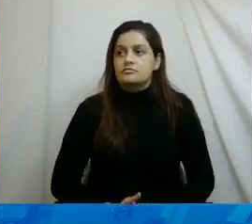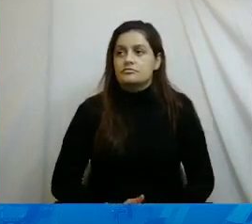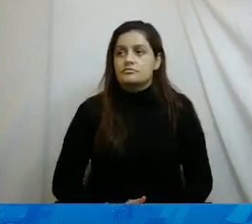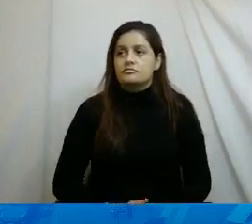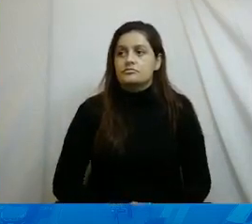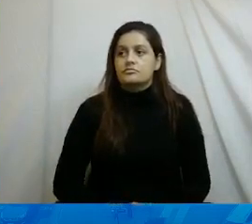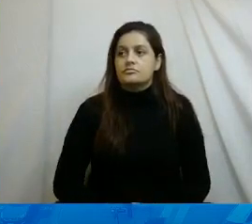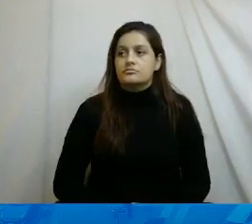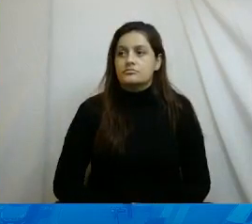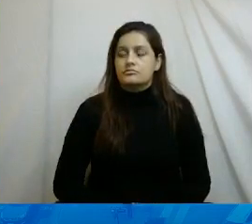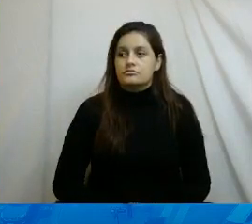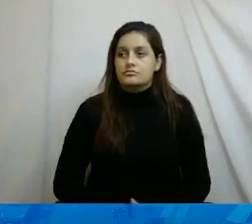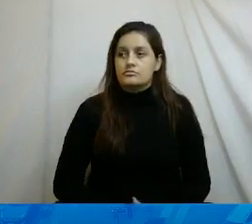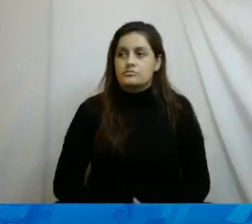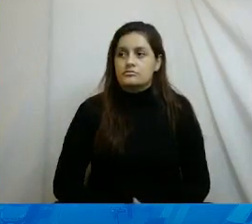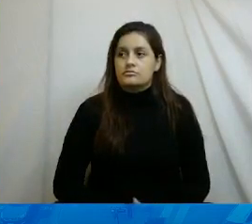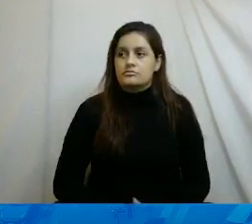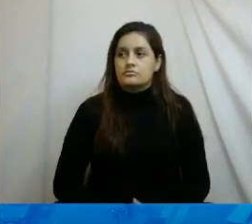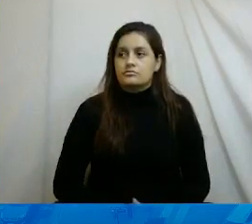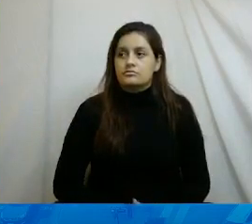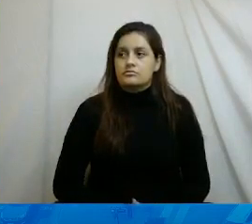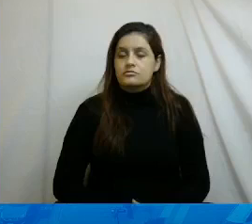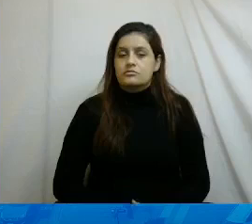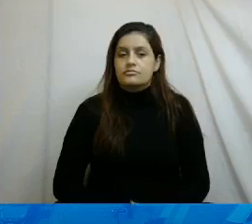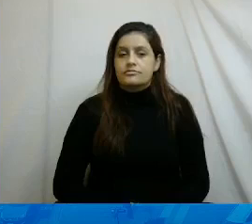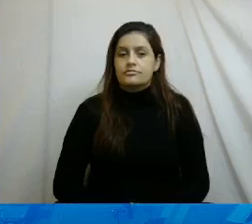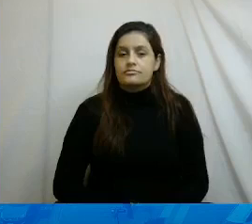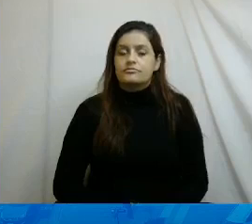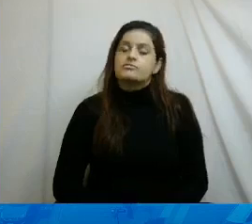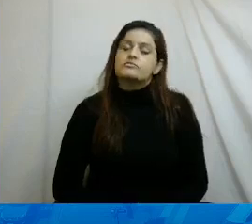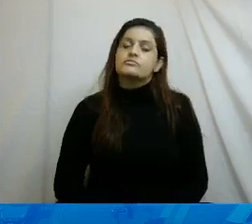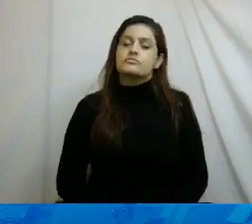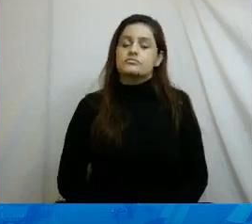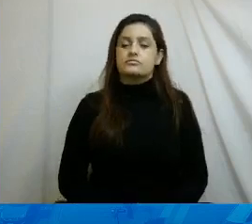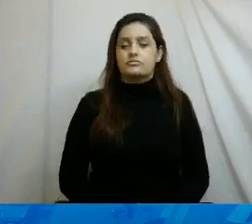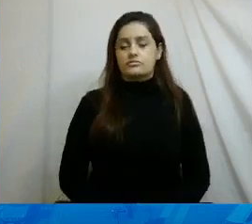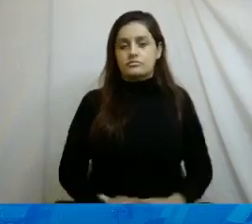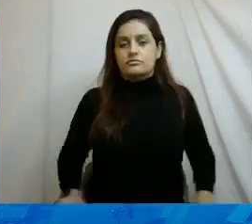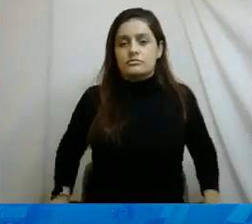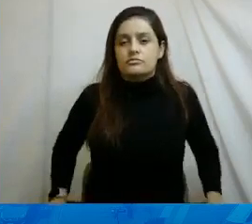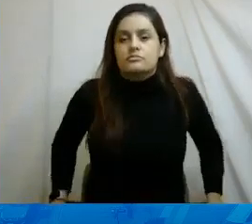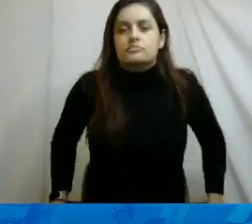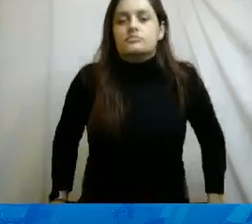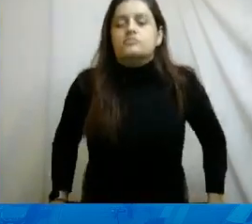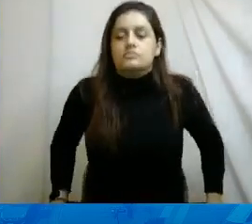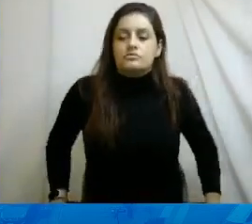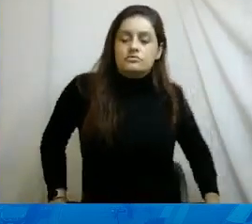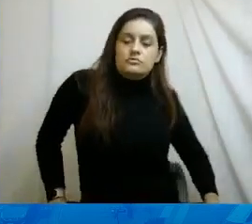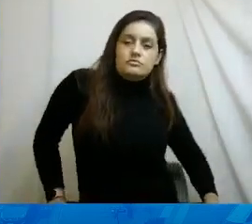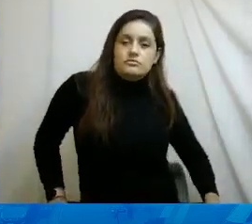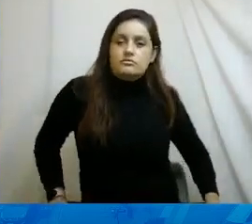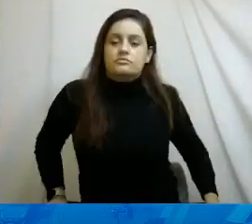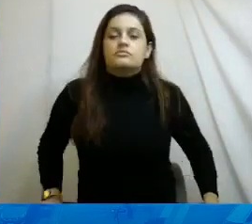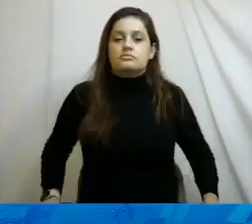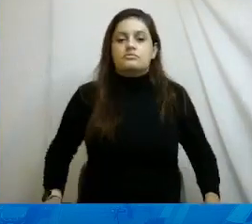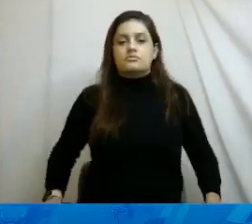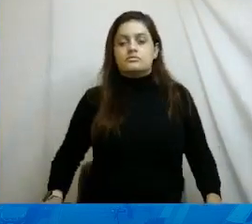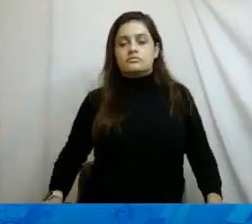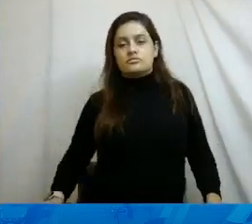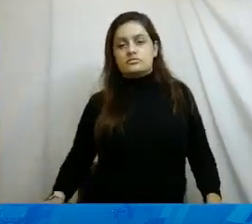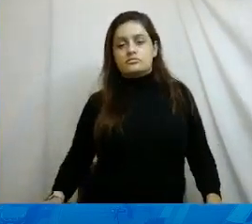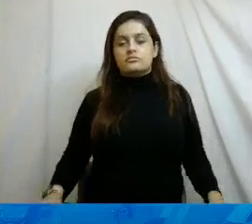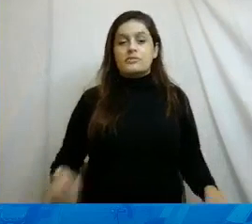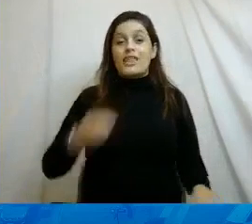Gracias, directora. Comentar que hay un proyecto un poco ambicioso de poder contar